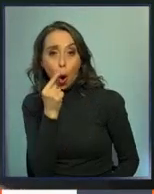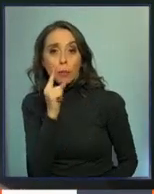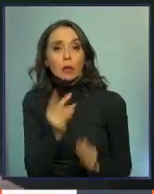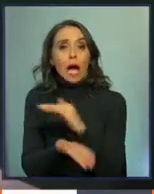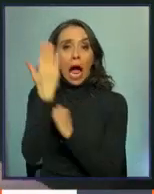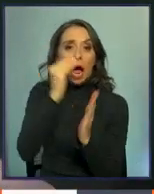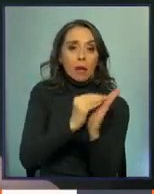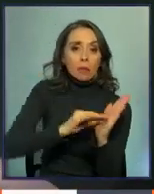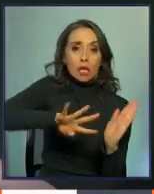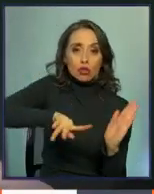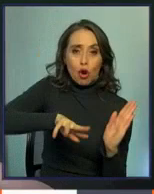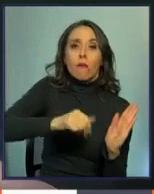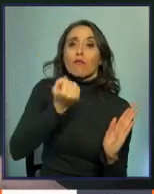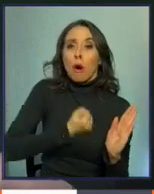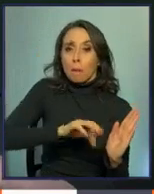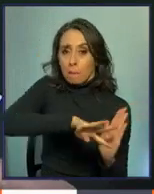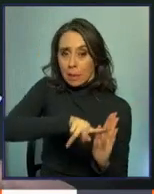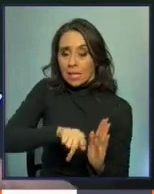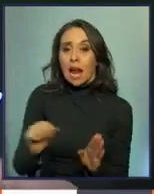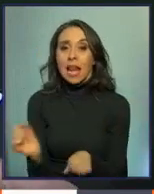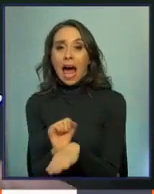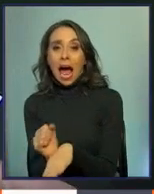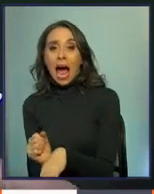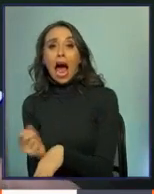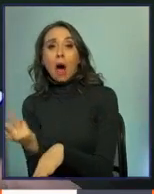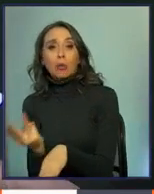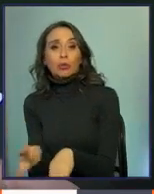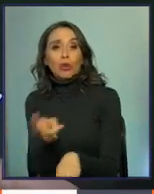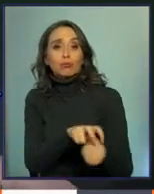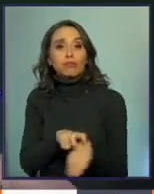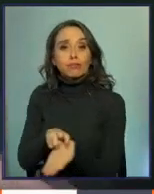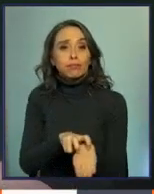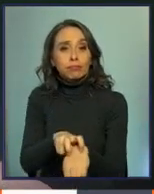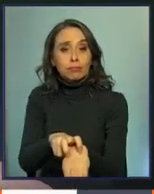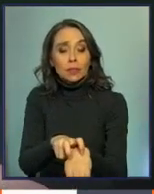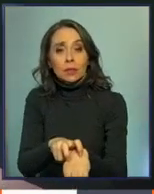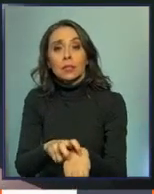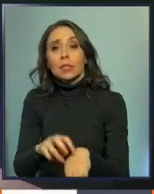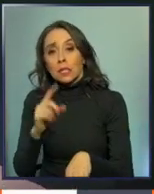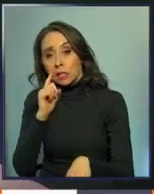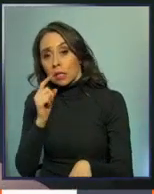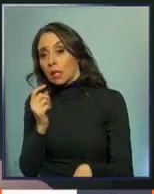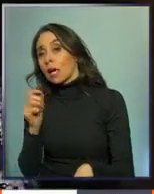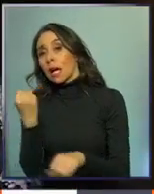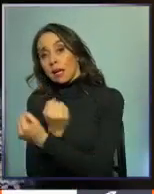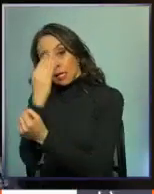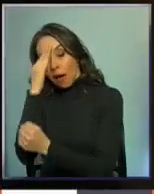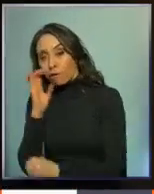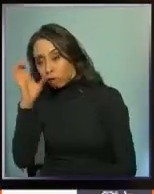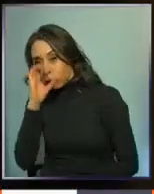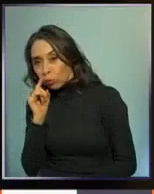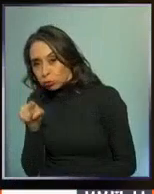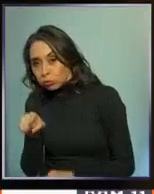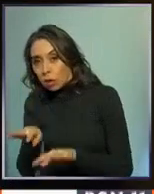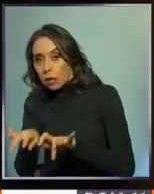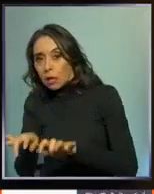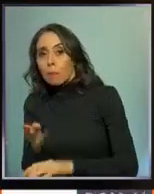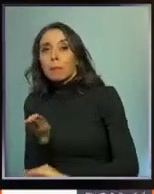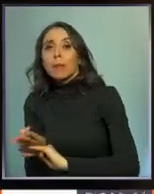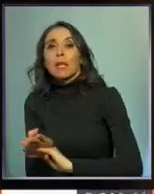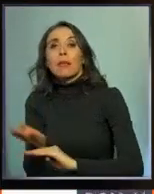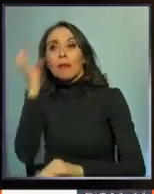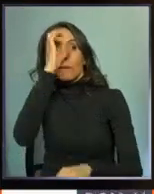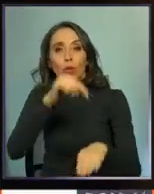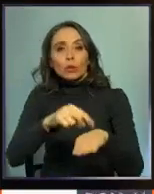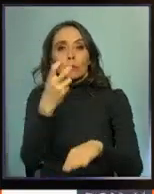penales y el vehículo en cual ellos se movilizaban tiene también un encargo de robo vigente. Se solicitó la